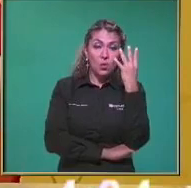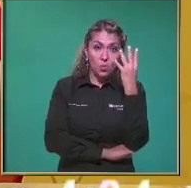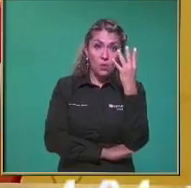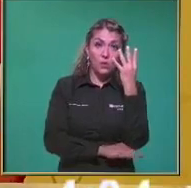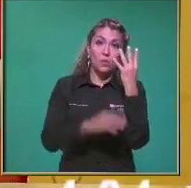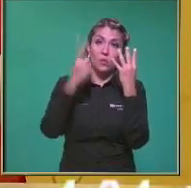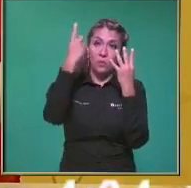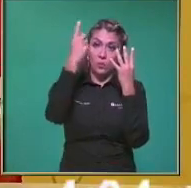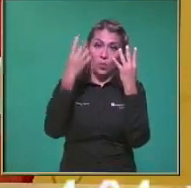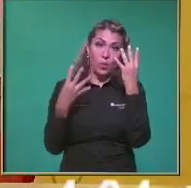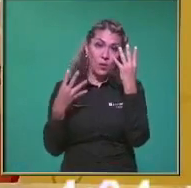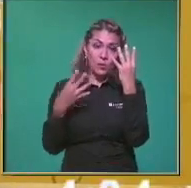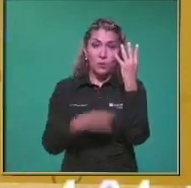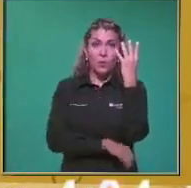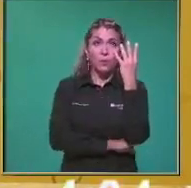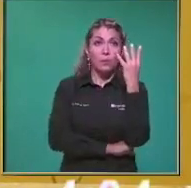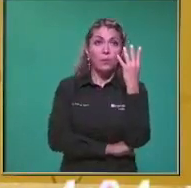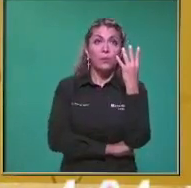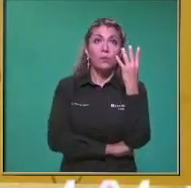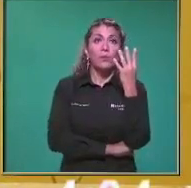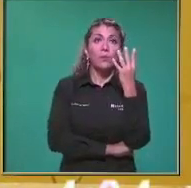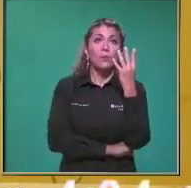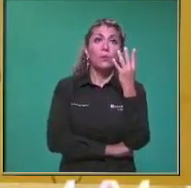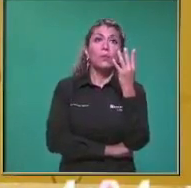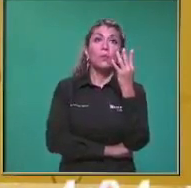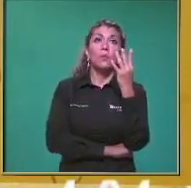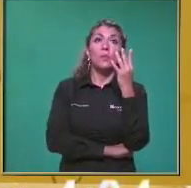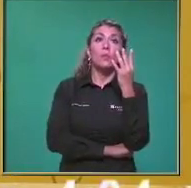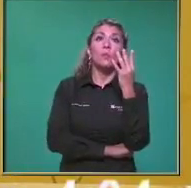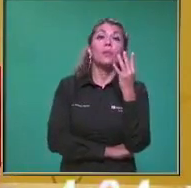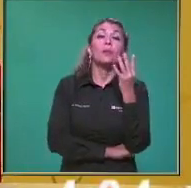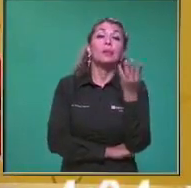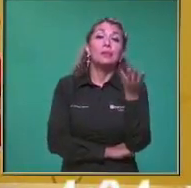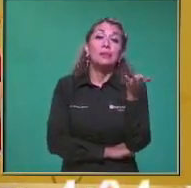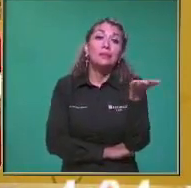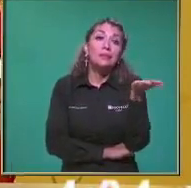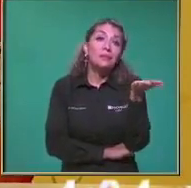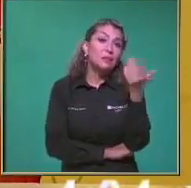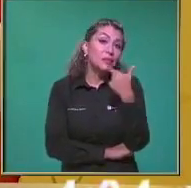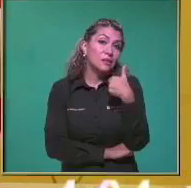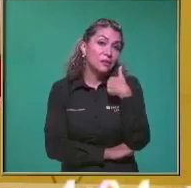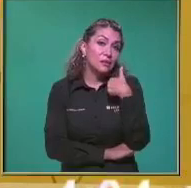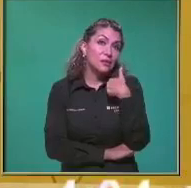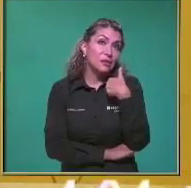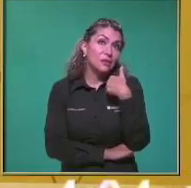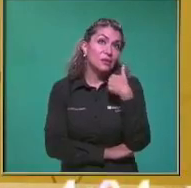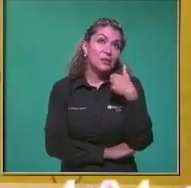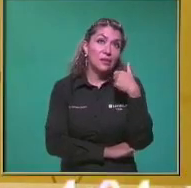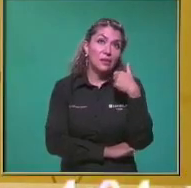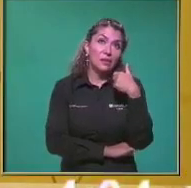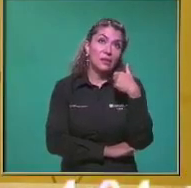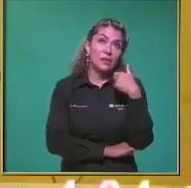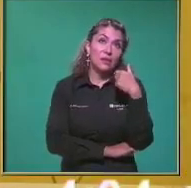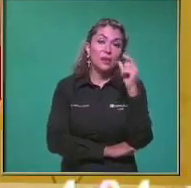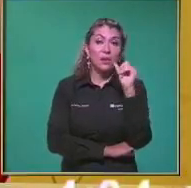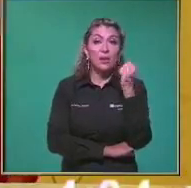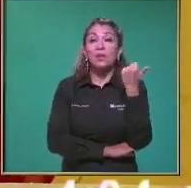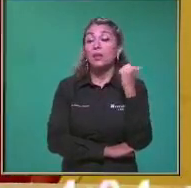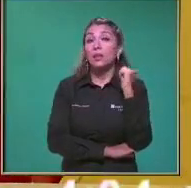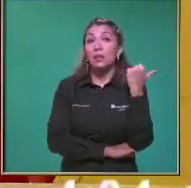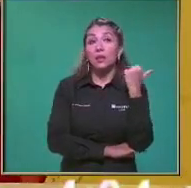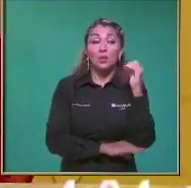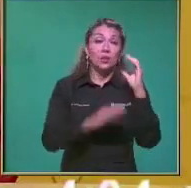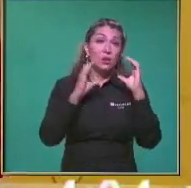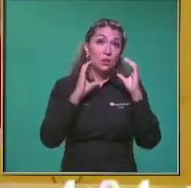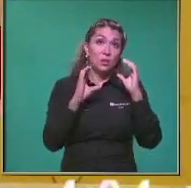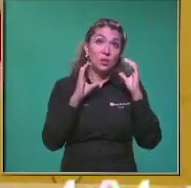cuartos. Bueno, pero ¿qué tal si resulta que yo agarro y con mucho